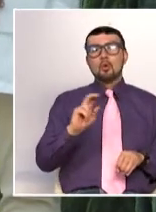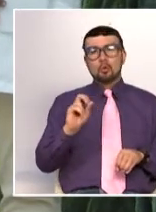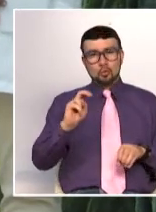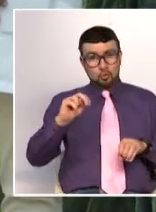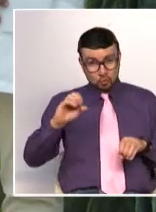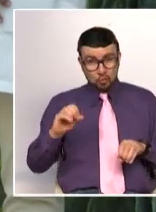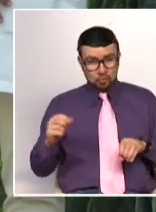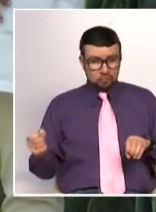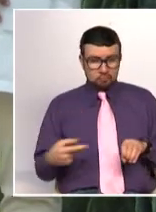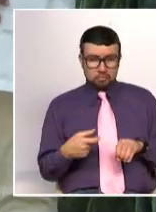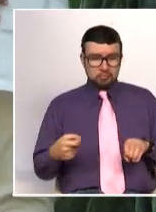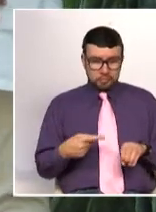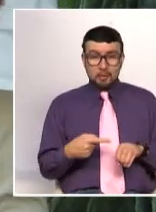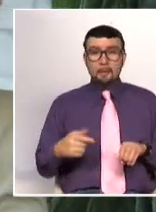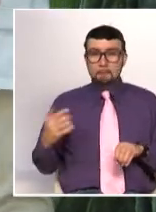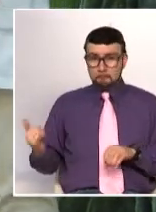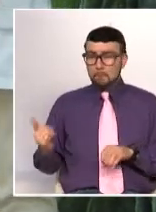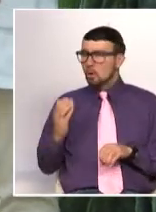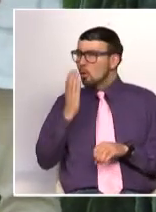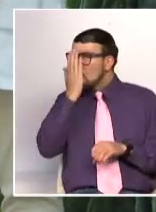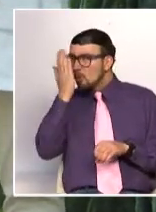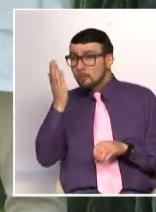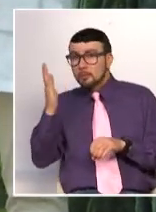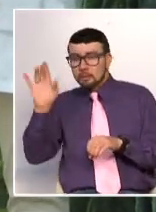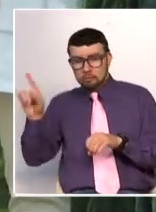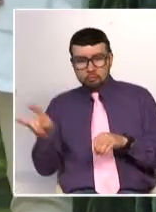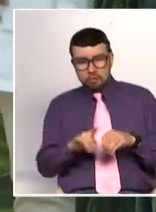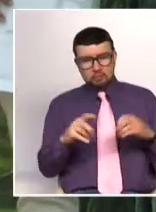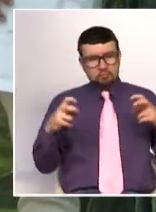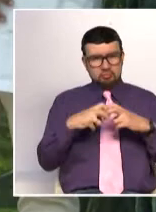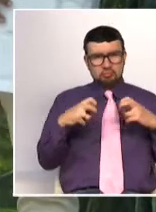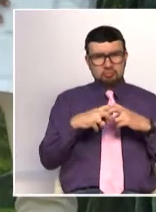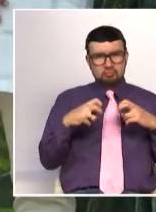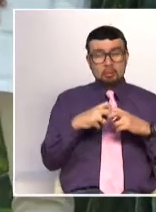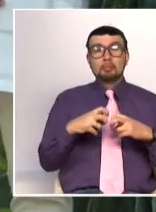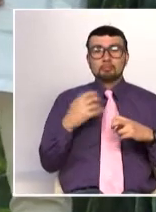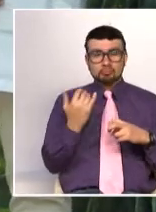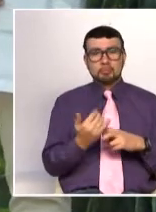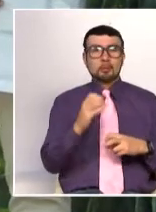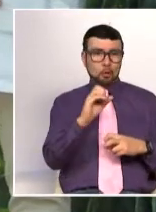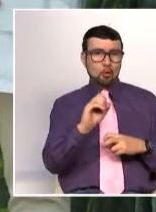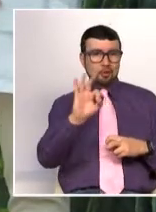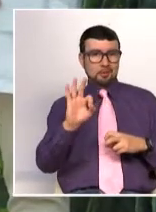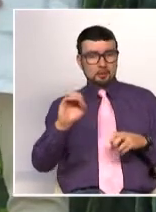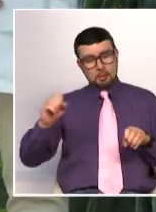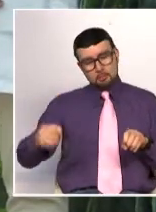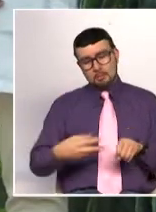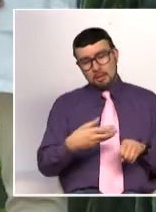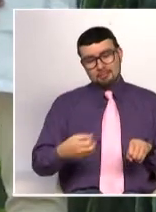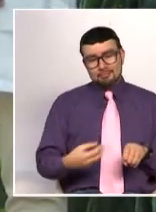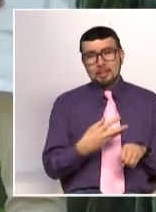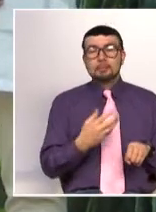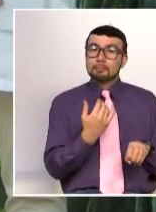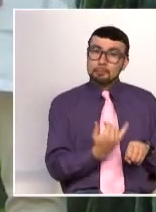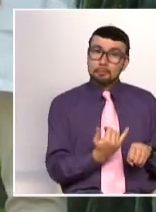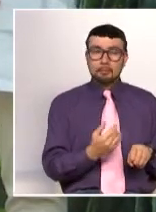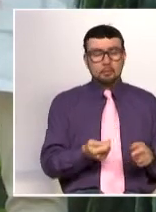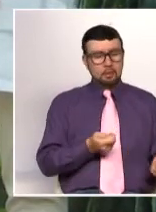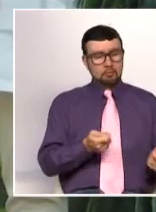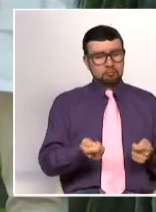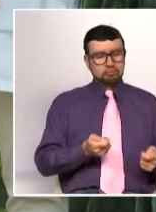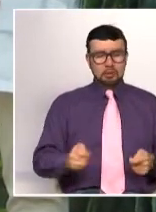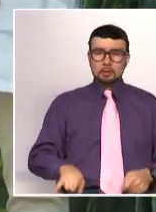oxígeno medicinal que también se aplica en una relativa pequeña cantidad que hace es producir una modulación